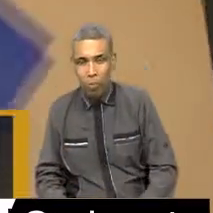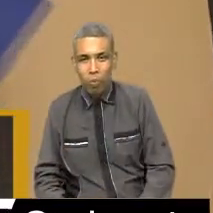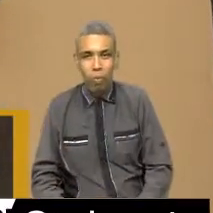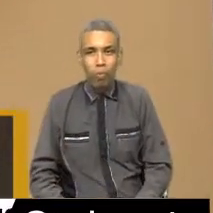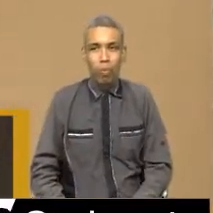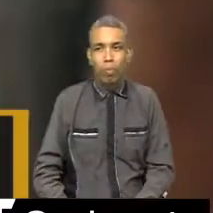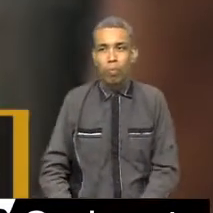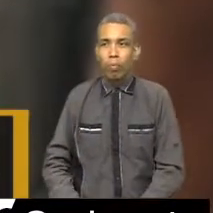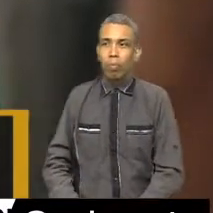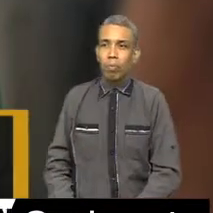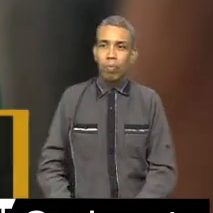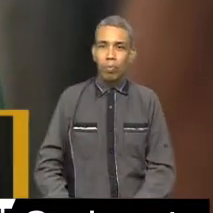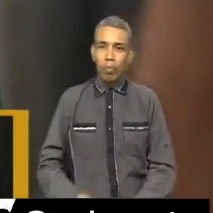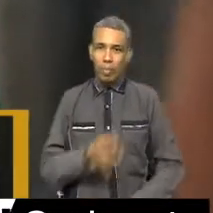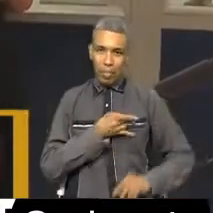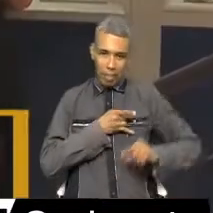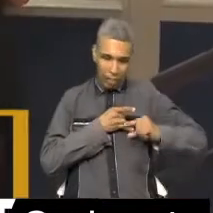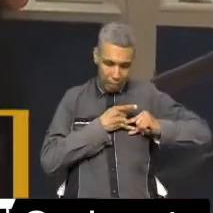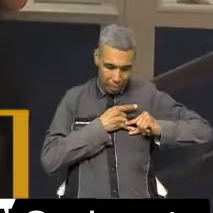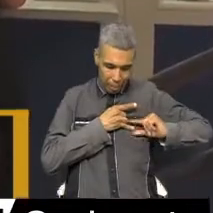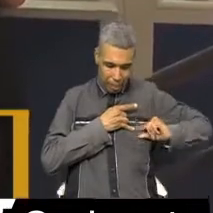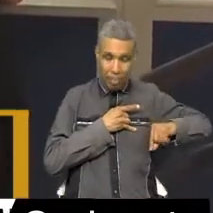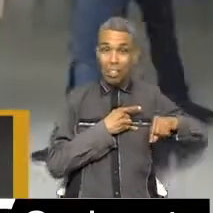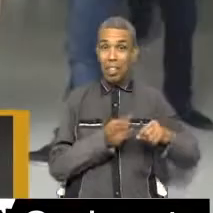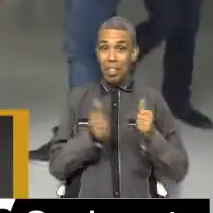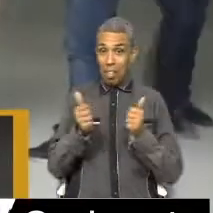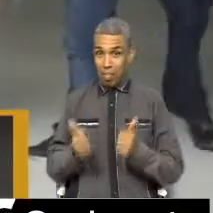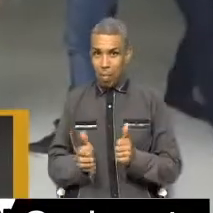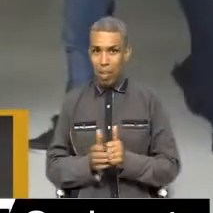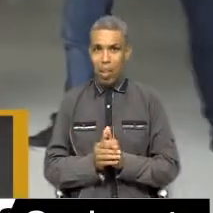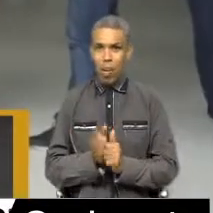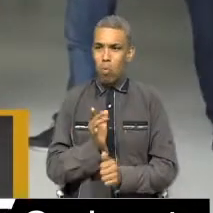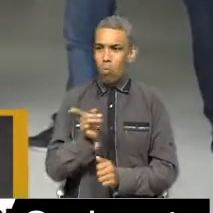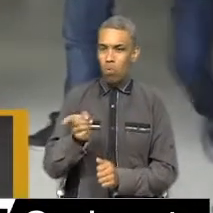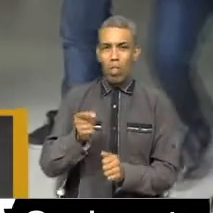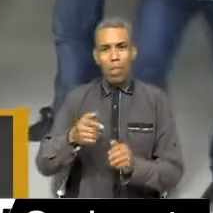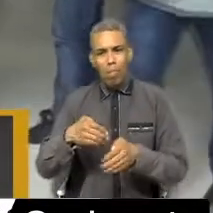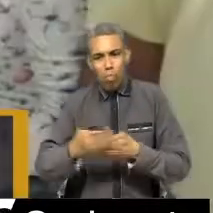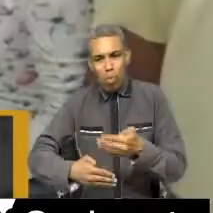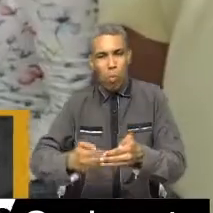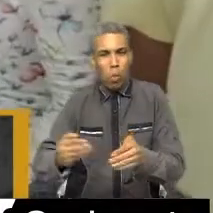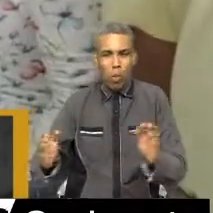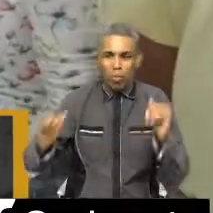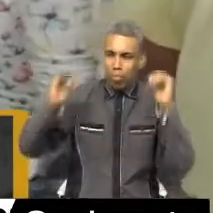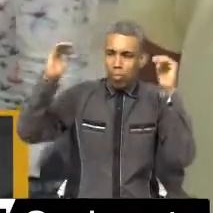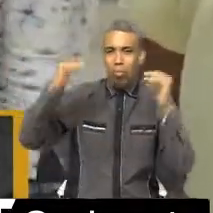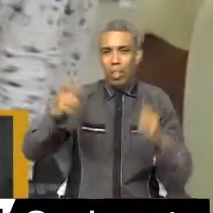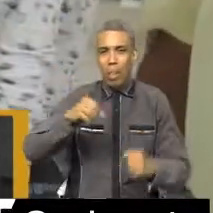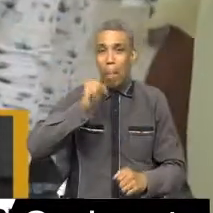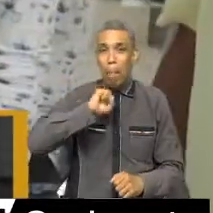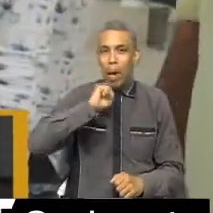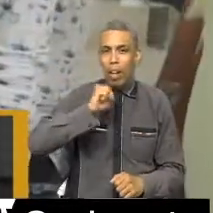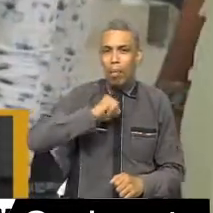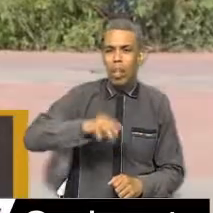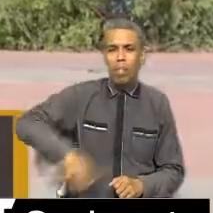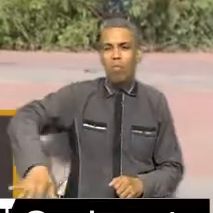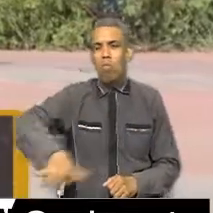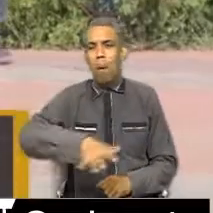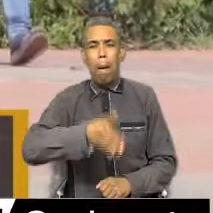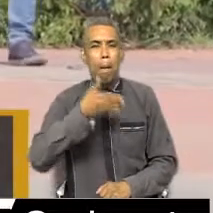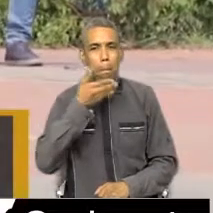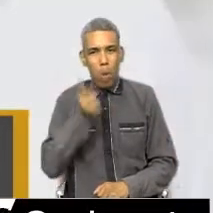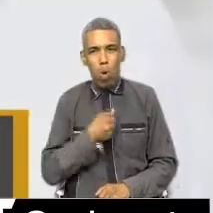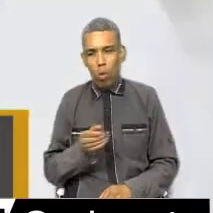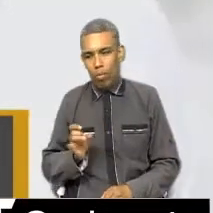directiva es un paso más para seguir trabajando y convertir el claustro educativo como uno de los mejores de la región y, por qué no, del país. Bueno, pienso